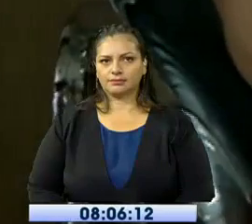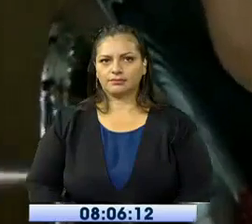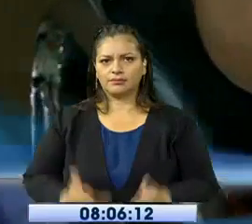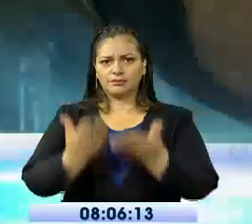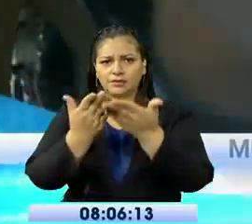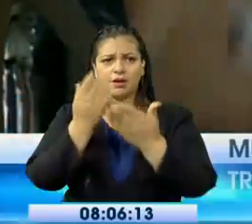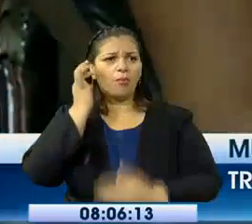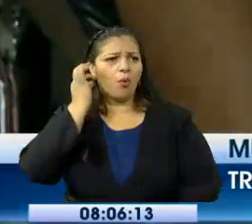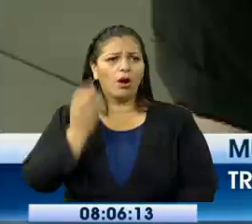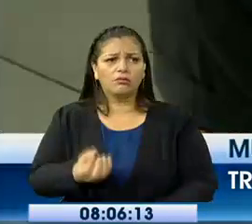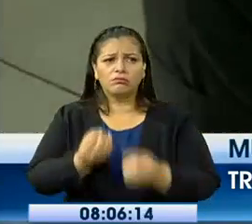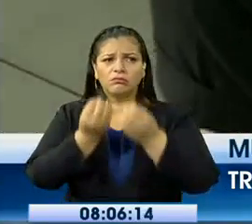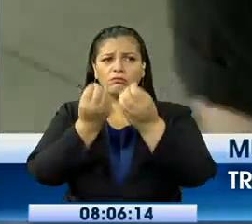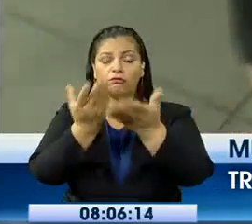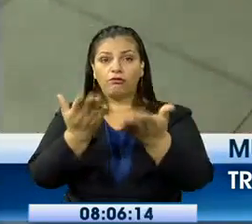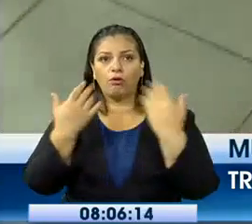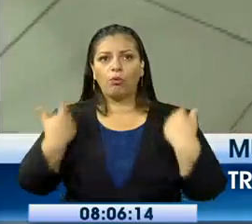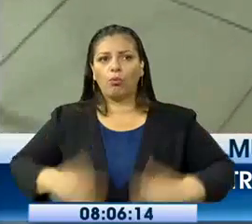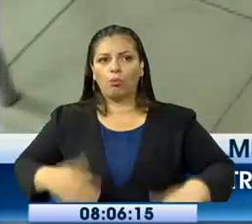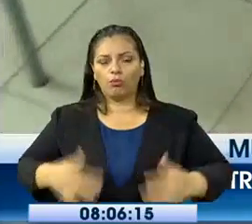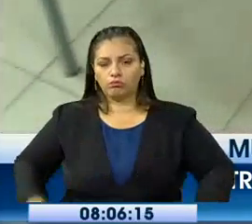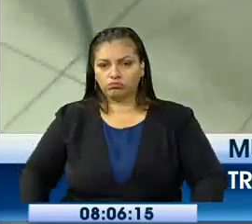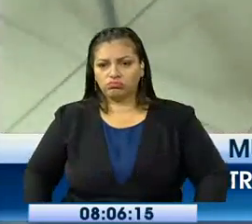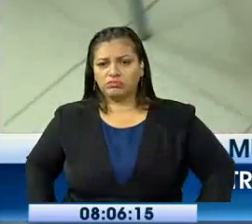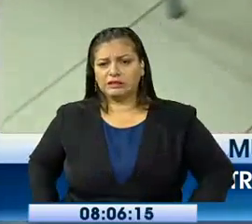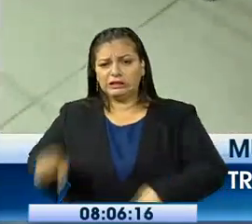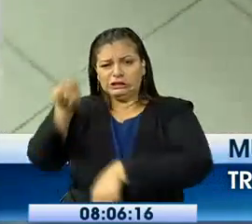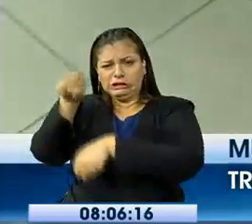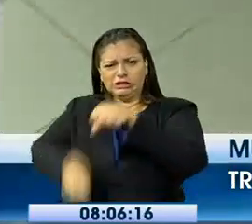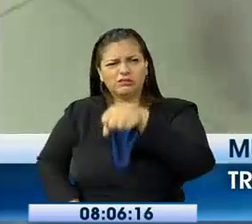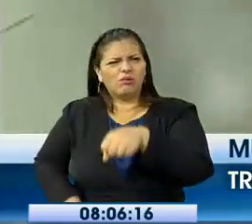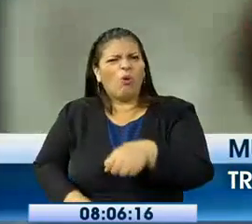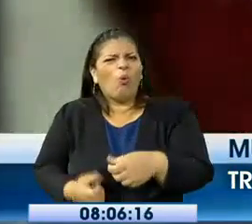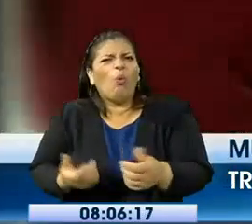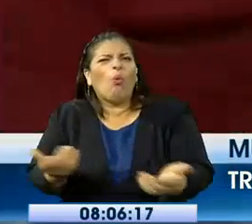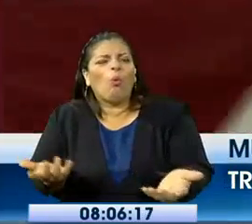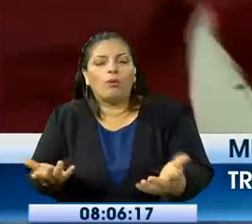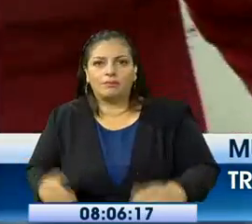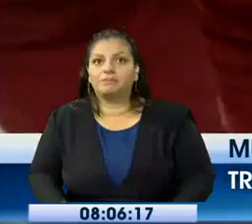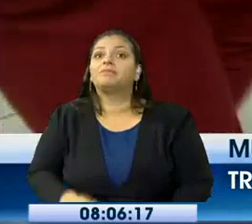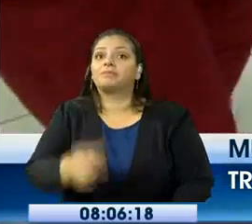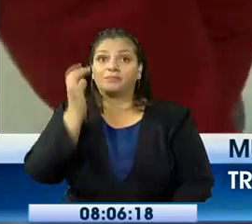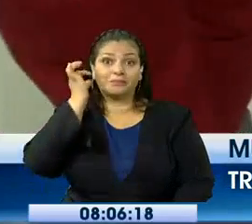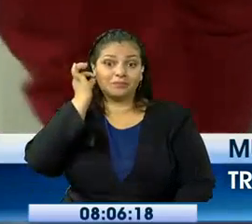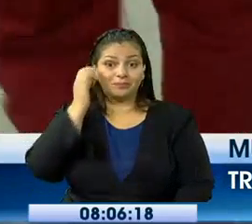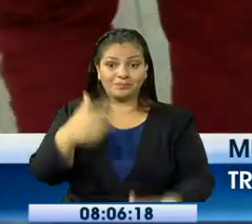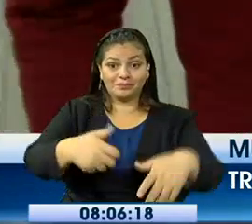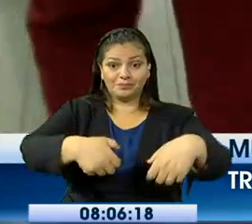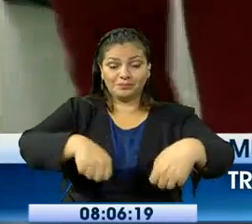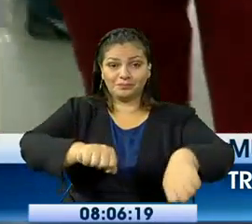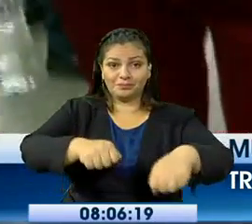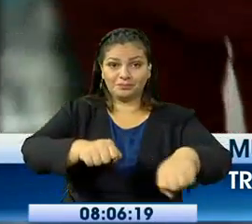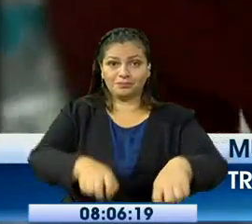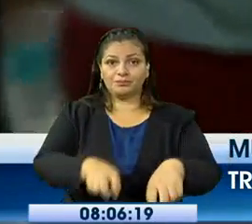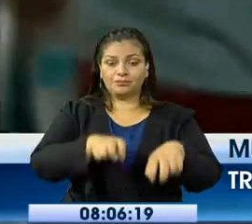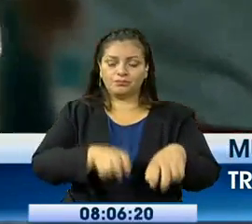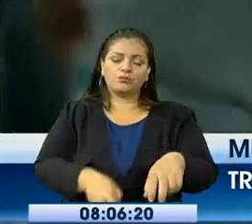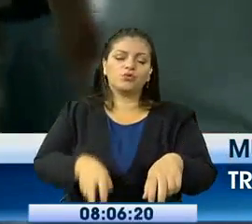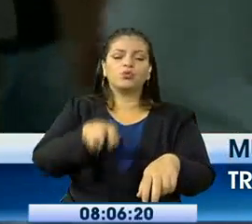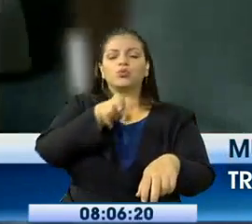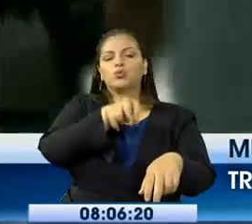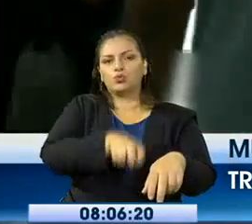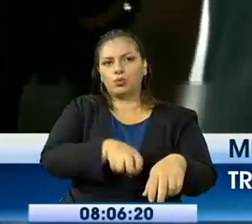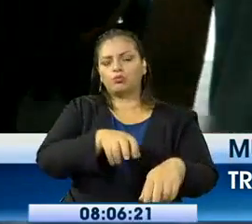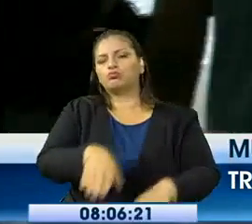Adolorida y con parte de su pantalón roto, así encontramos a esta señora, que fue asaltada cuando iba a visitar a su hijo a un local de Los